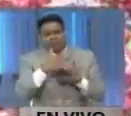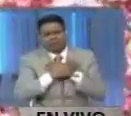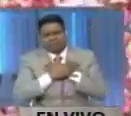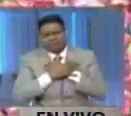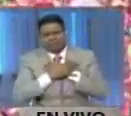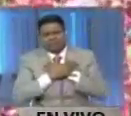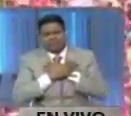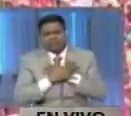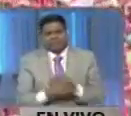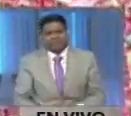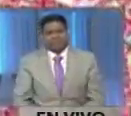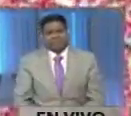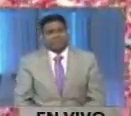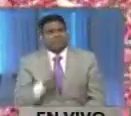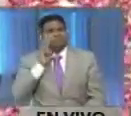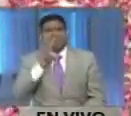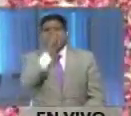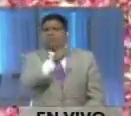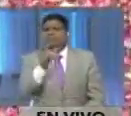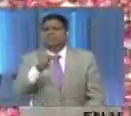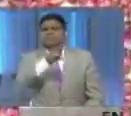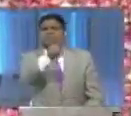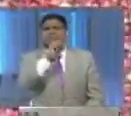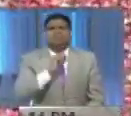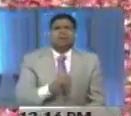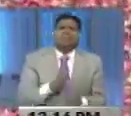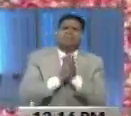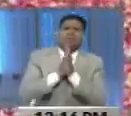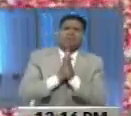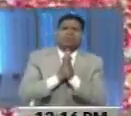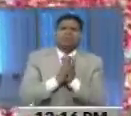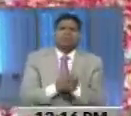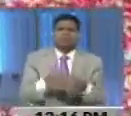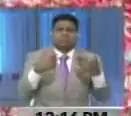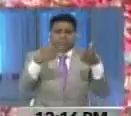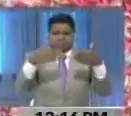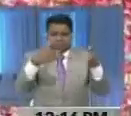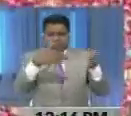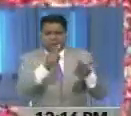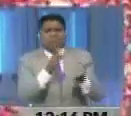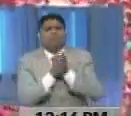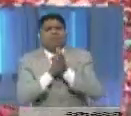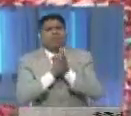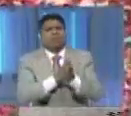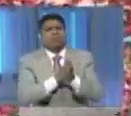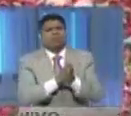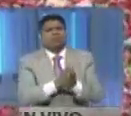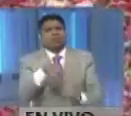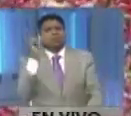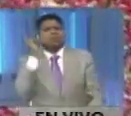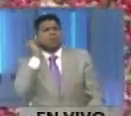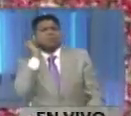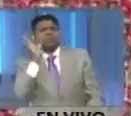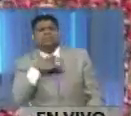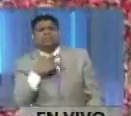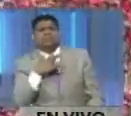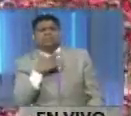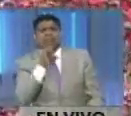Mira, vamos a ayudar a una persona, ya ve. Por favor, ábrale por aquí. Una muchacha está ahí que no se siente